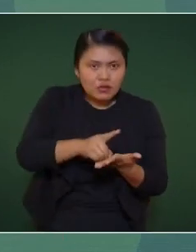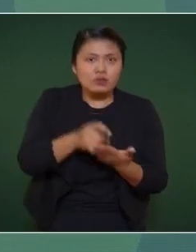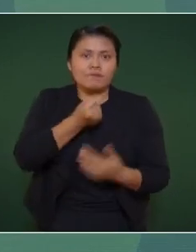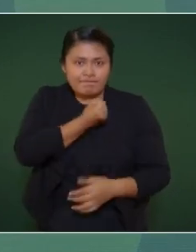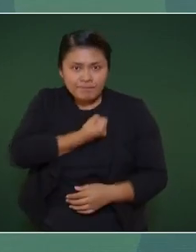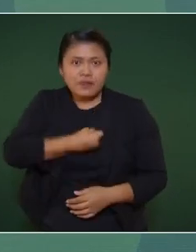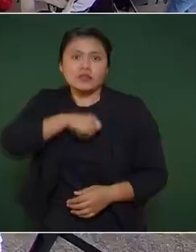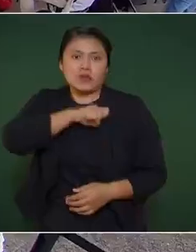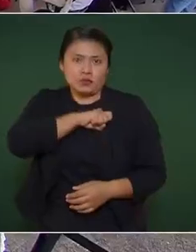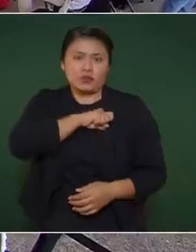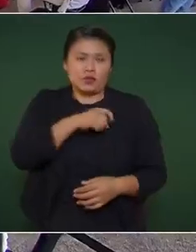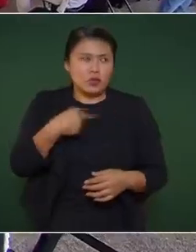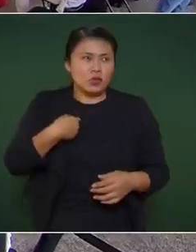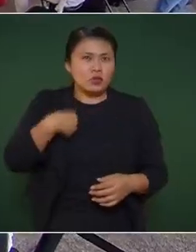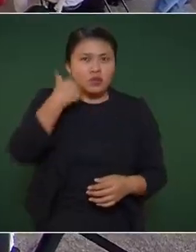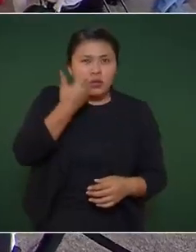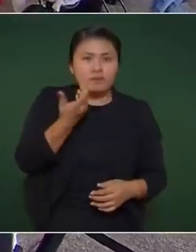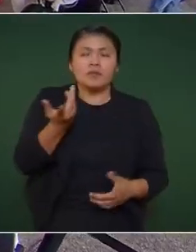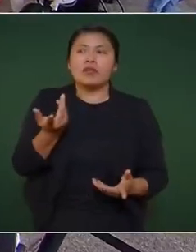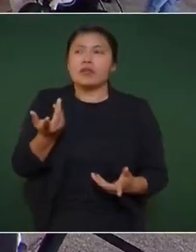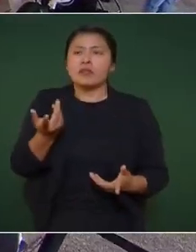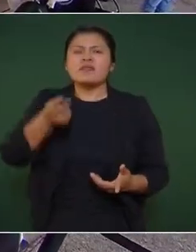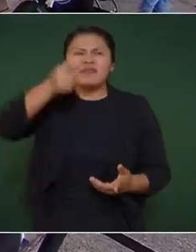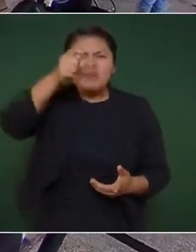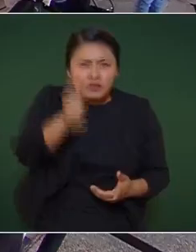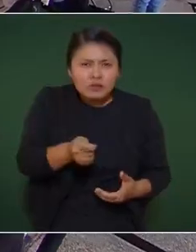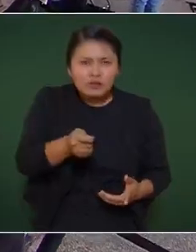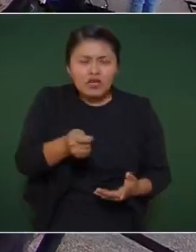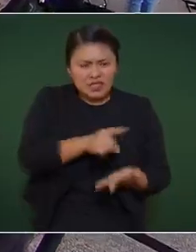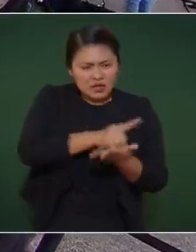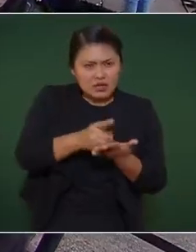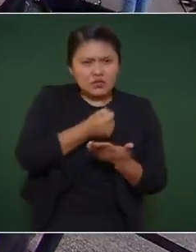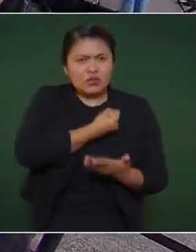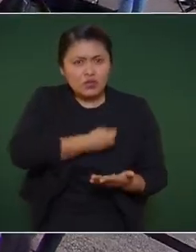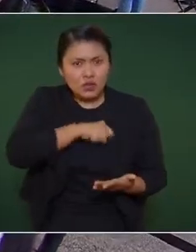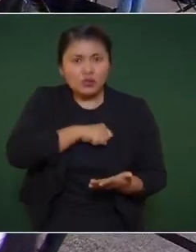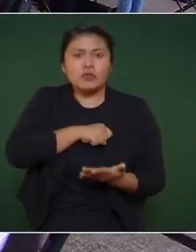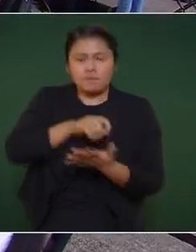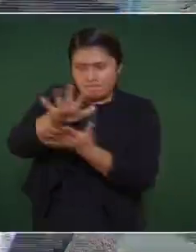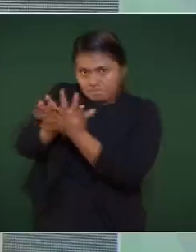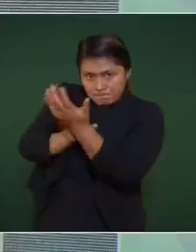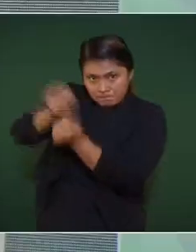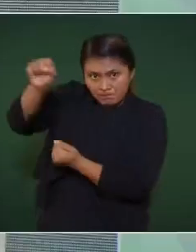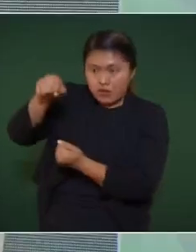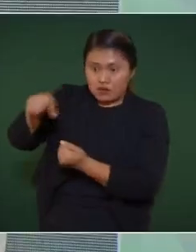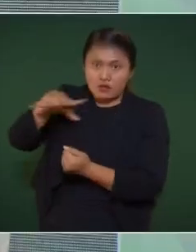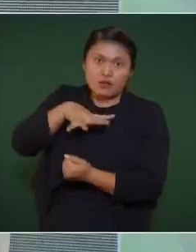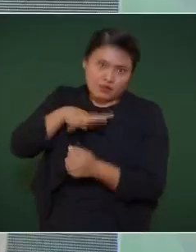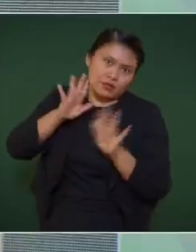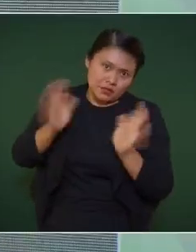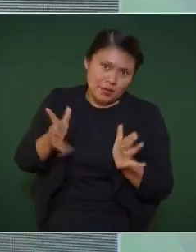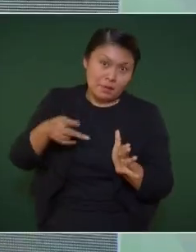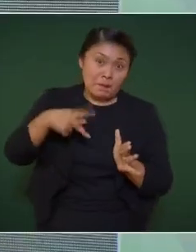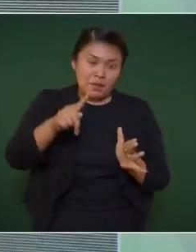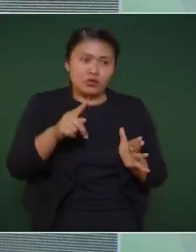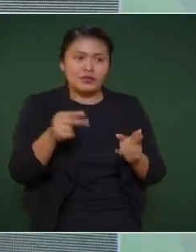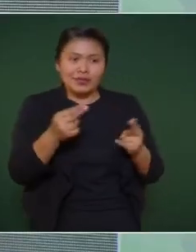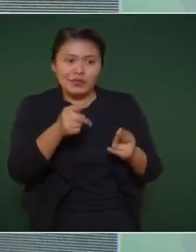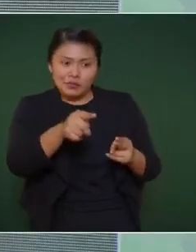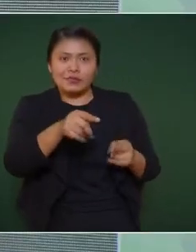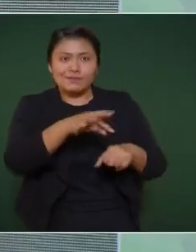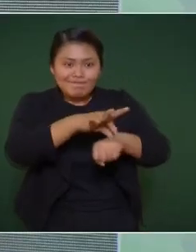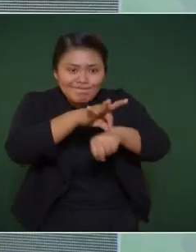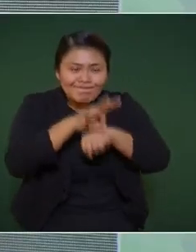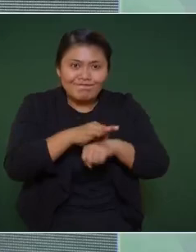Significa, en los hechos, porque ya está en la Constitución, pero es letra